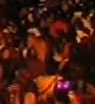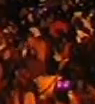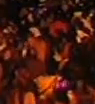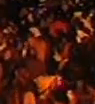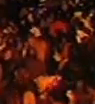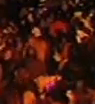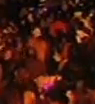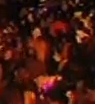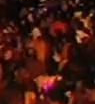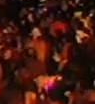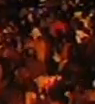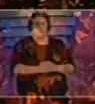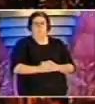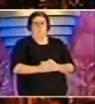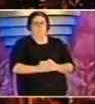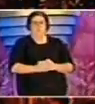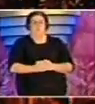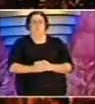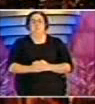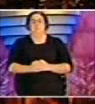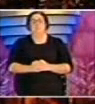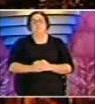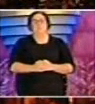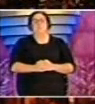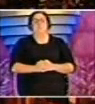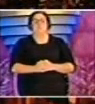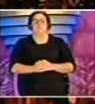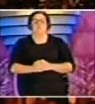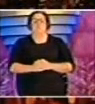otro lado lo que ha dicho Ana, la directora, la Serenca Inquieta.